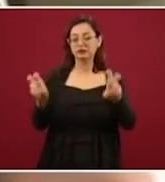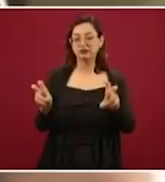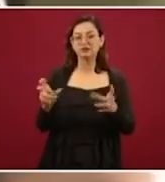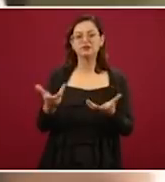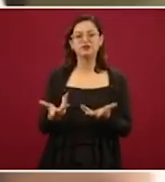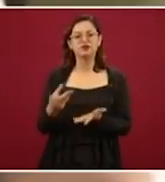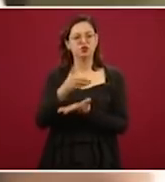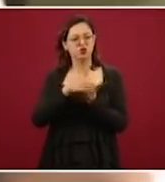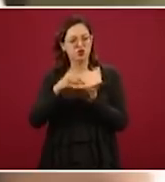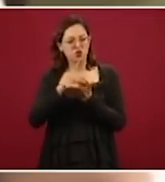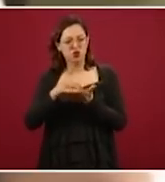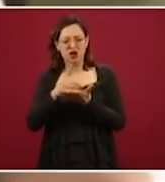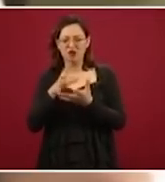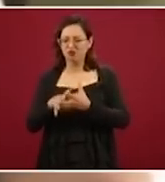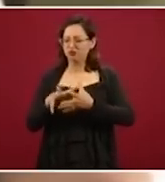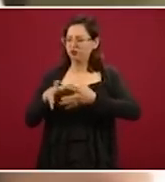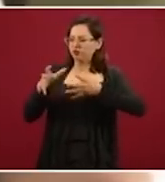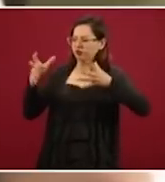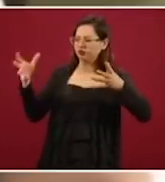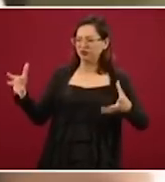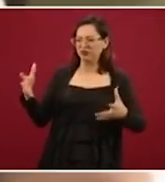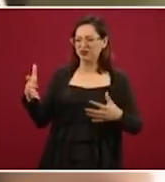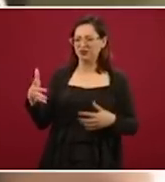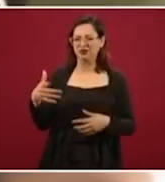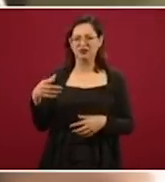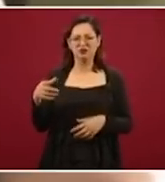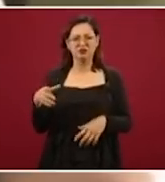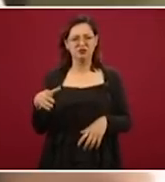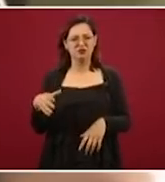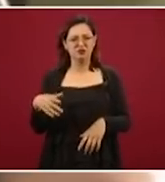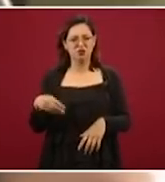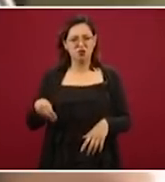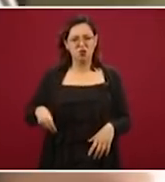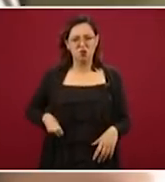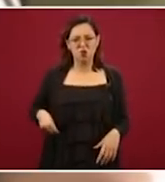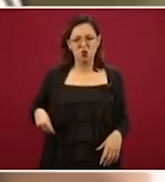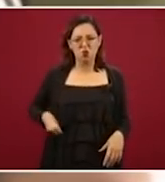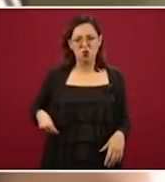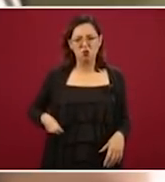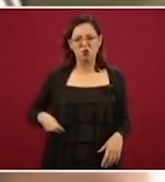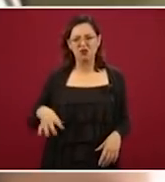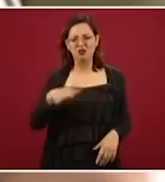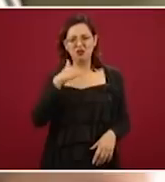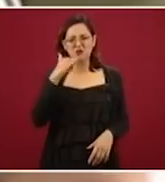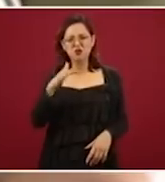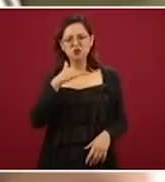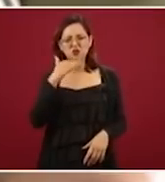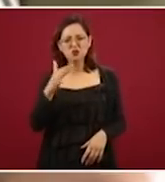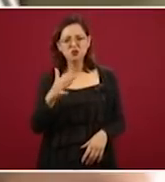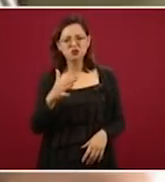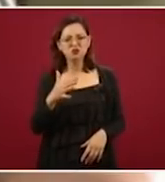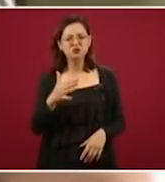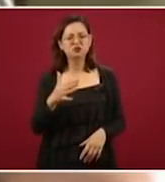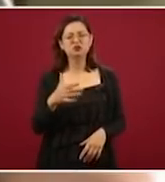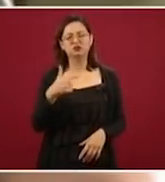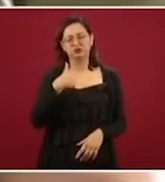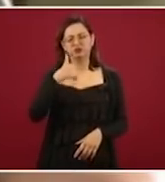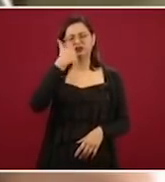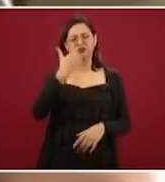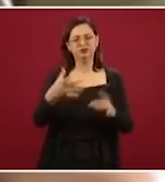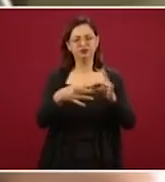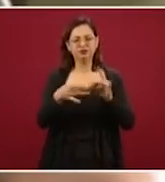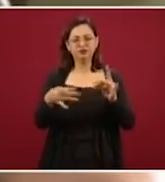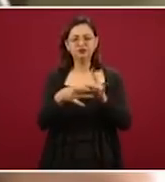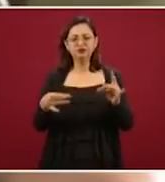corrupción. Entonces, yo quisiera poner ahorita el caso de la corrupción que se